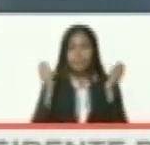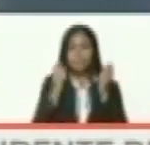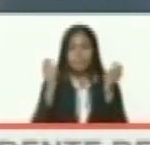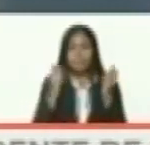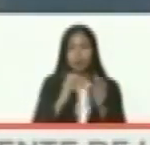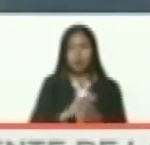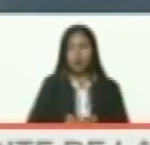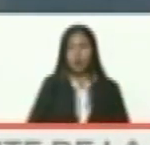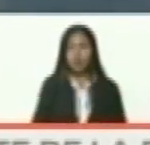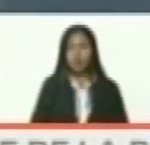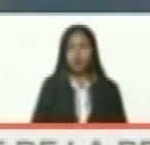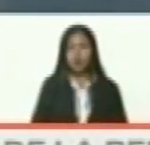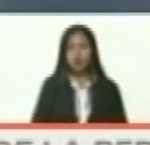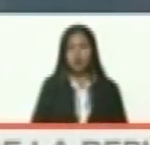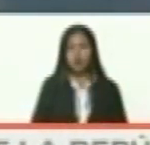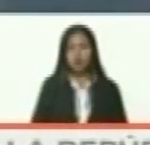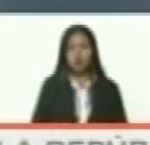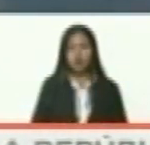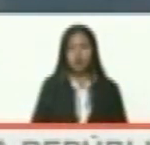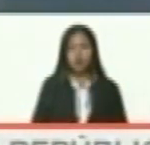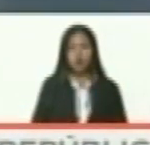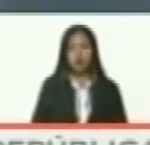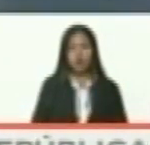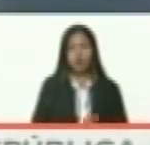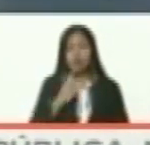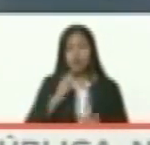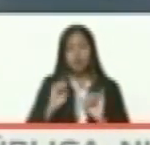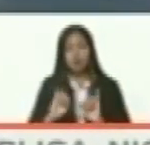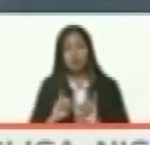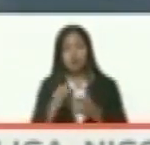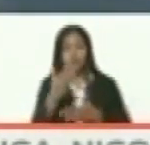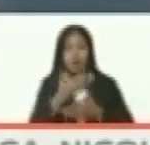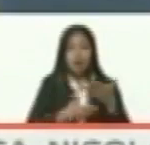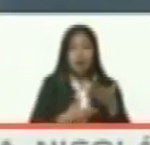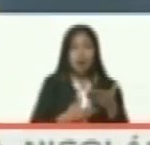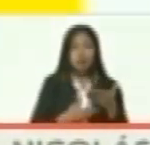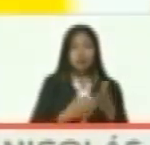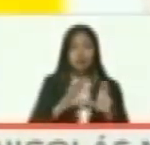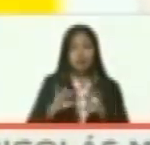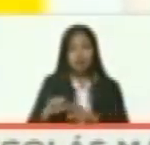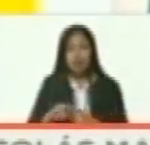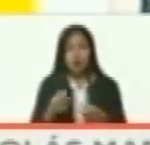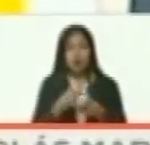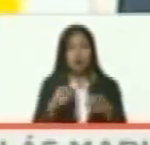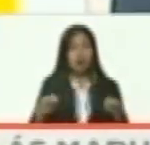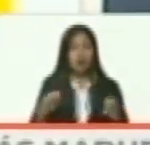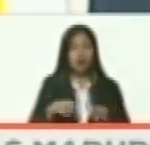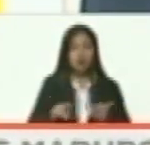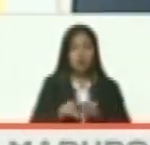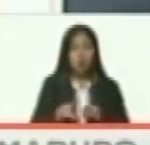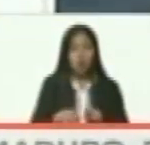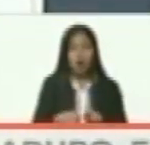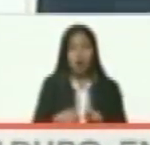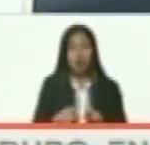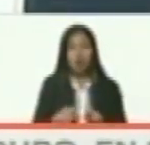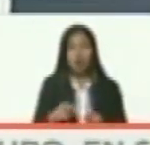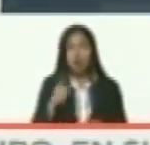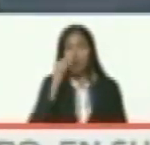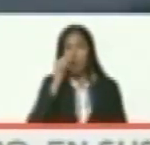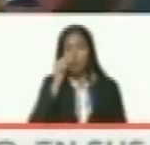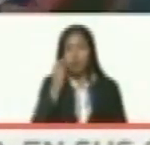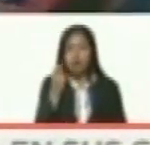de recolección de firmas para enviar la carta al secretario general de Naciones Unidas, Antonio